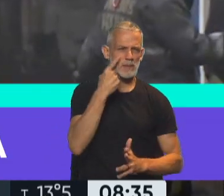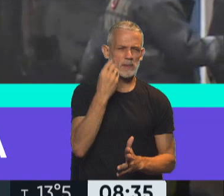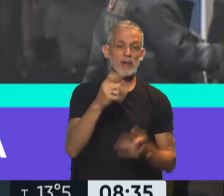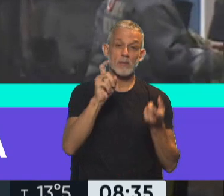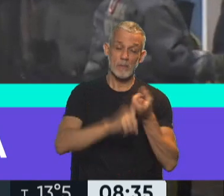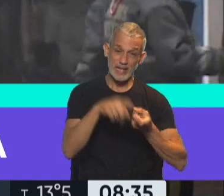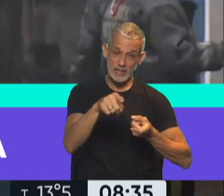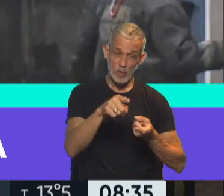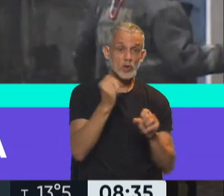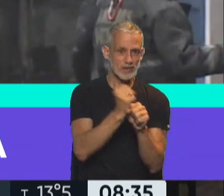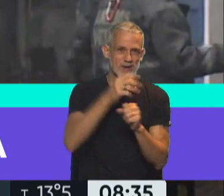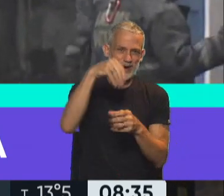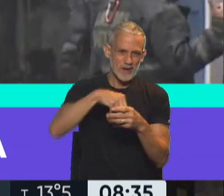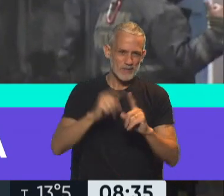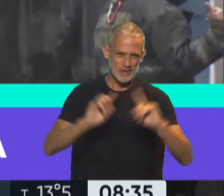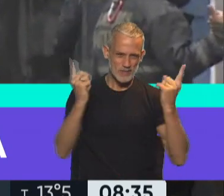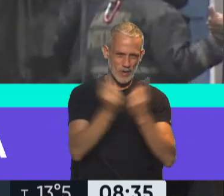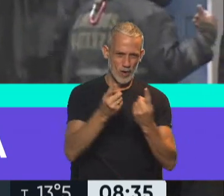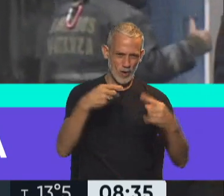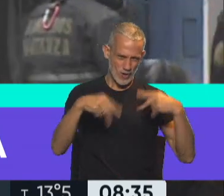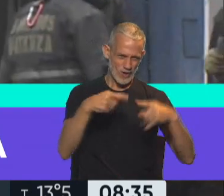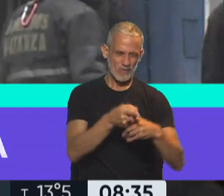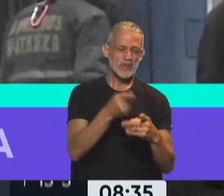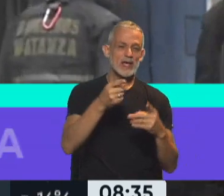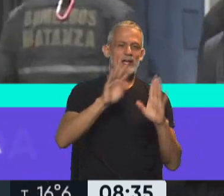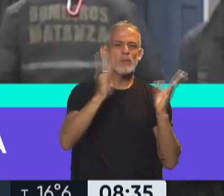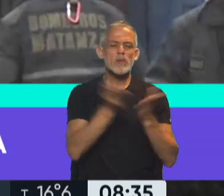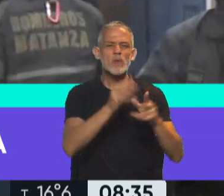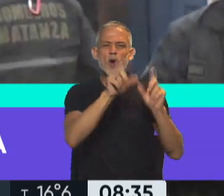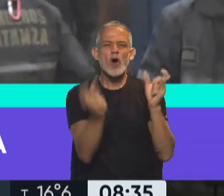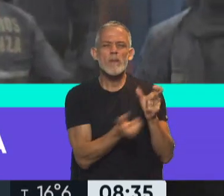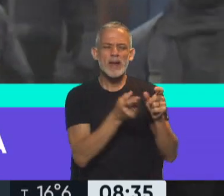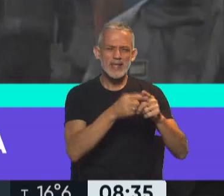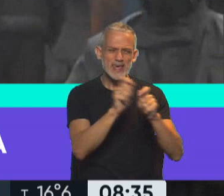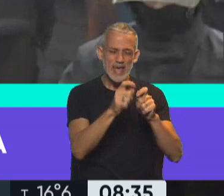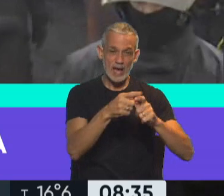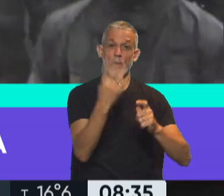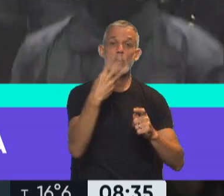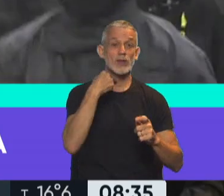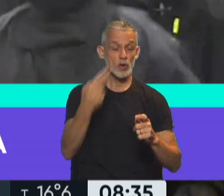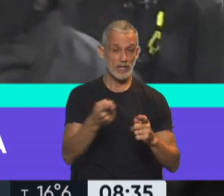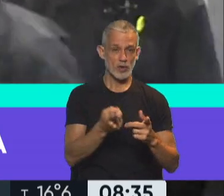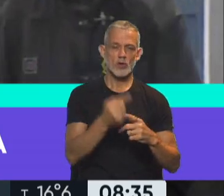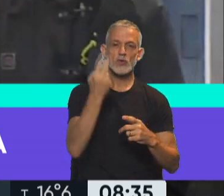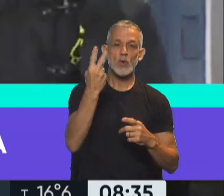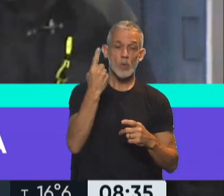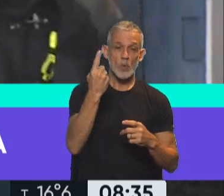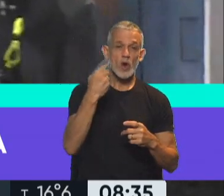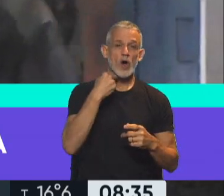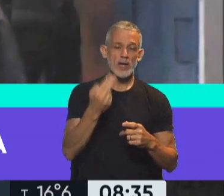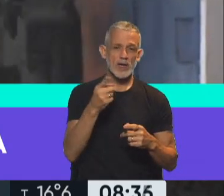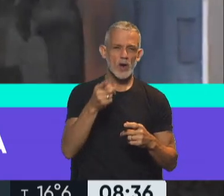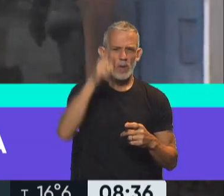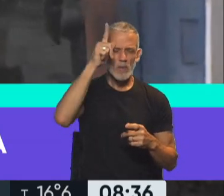matrimonio que trabajaba en este lugar como decíamos porque era una gomería familiar con cuatro hijos uno en este momento la